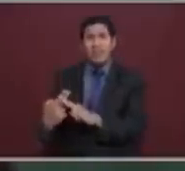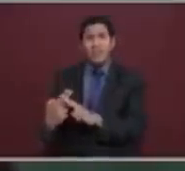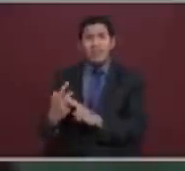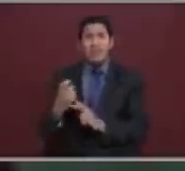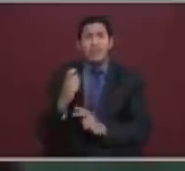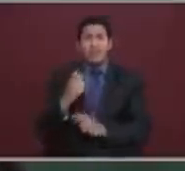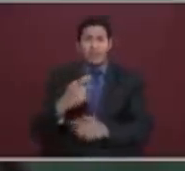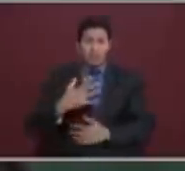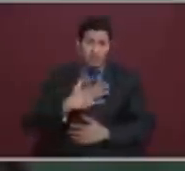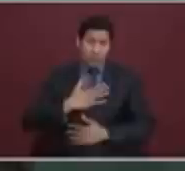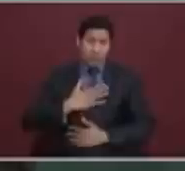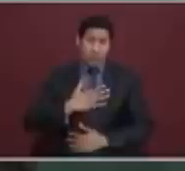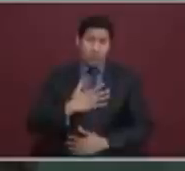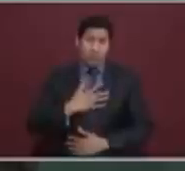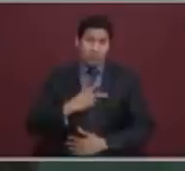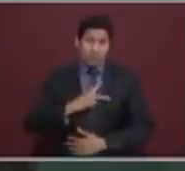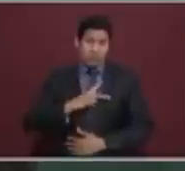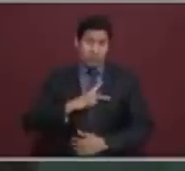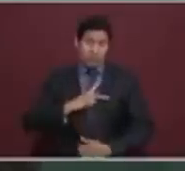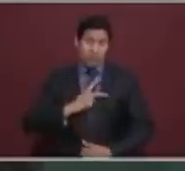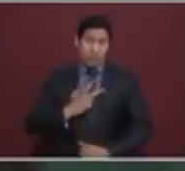nosotros sé